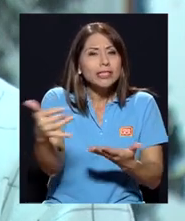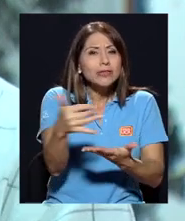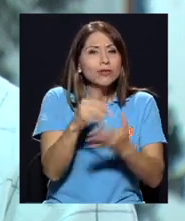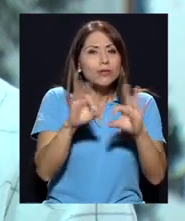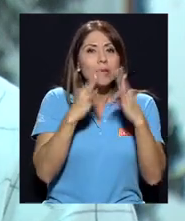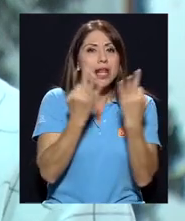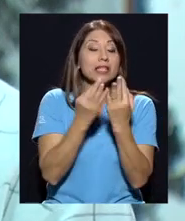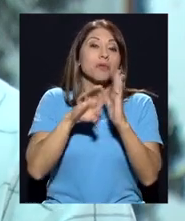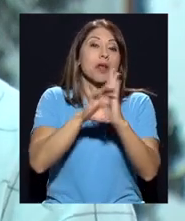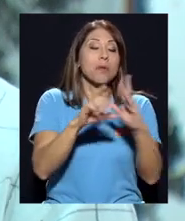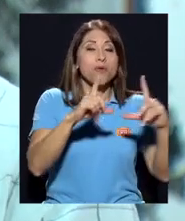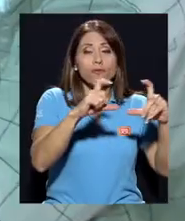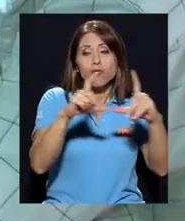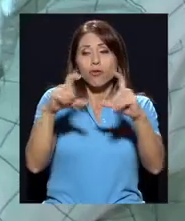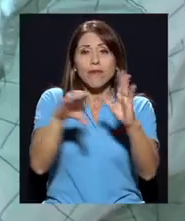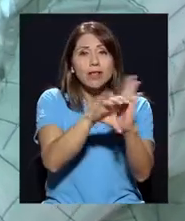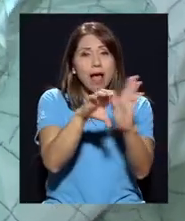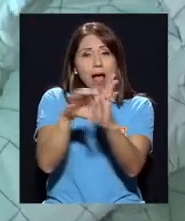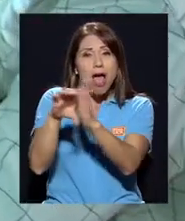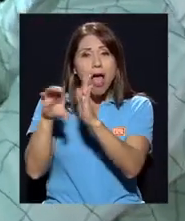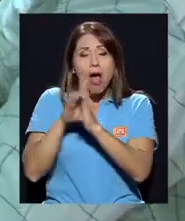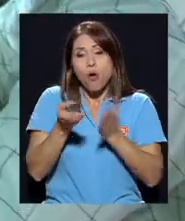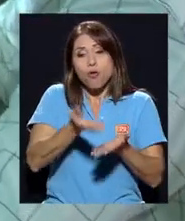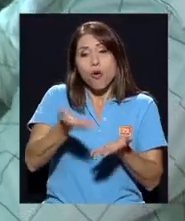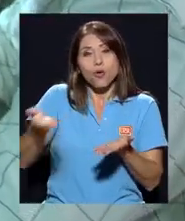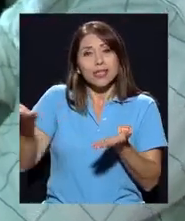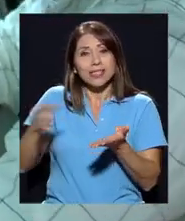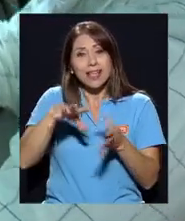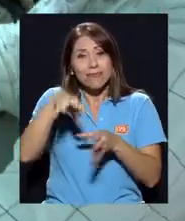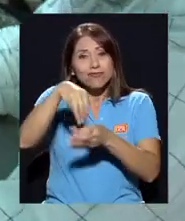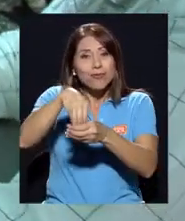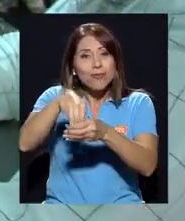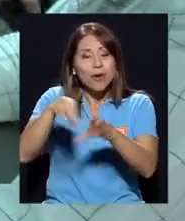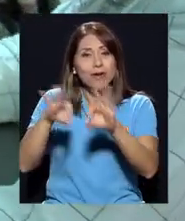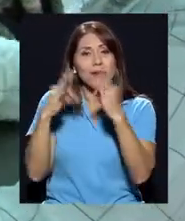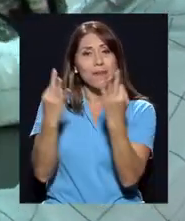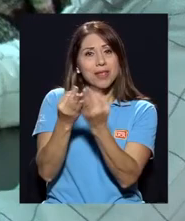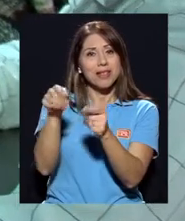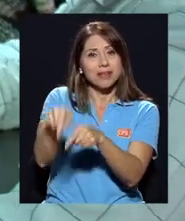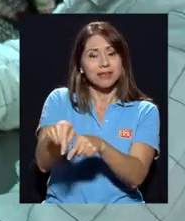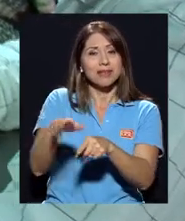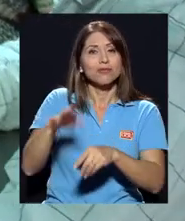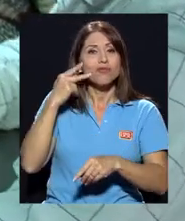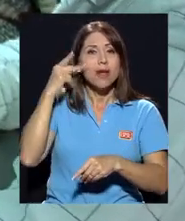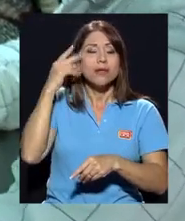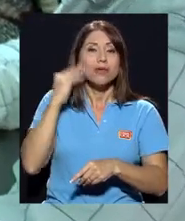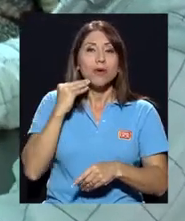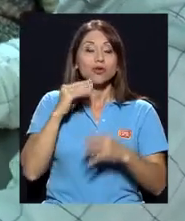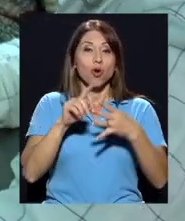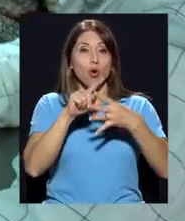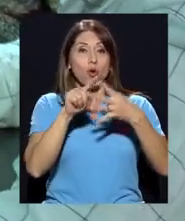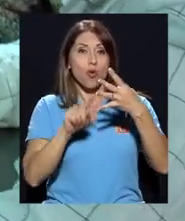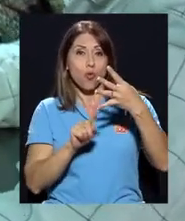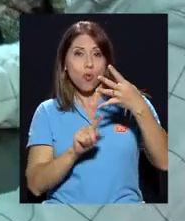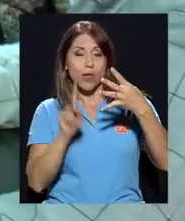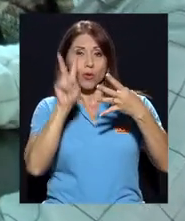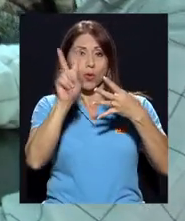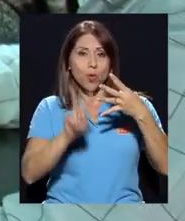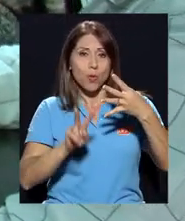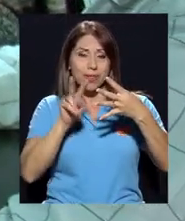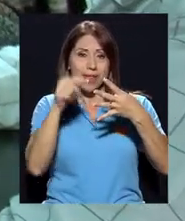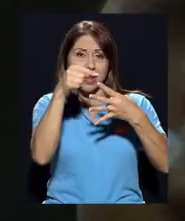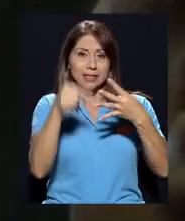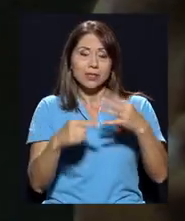y objetos que las familias guardaban de sus padres abuelos y demás los cuatro documentales acompañados de las guías